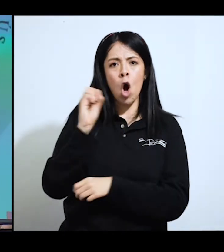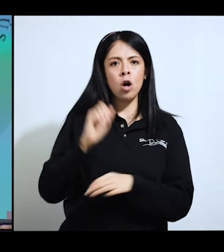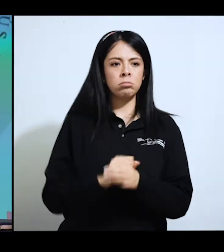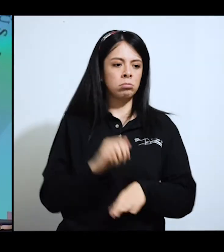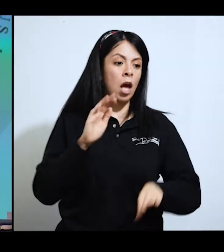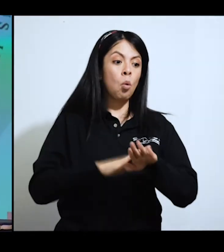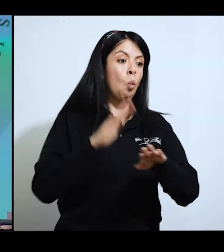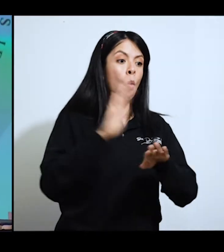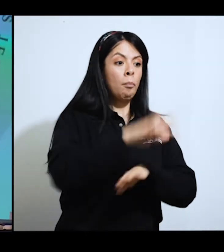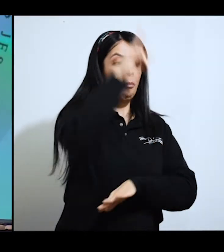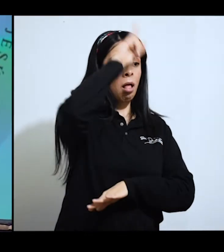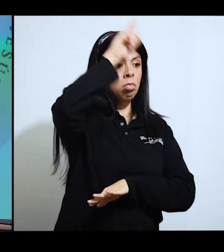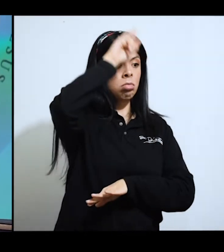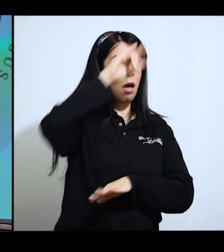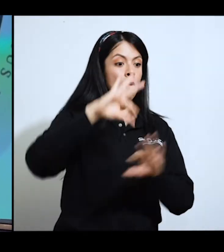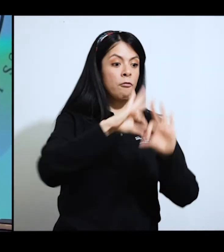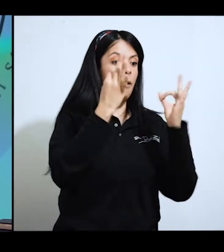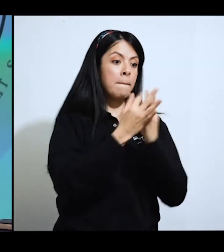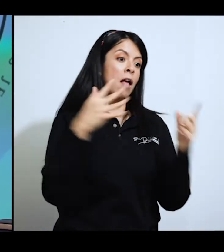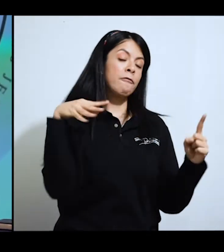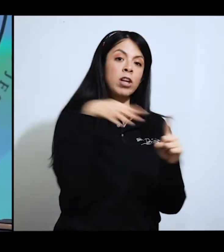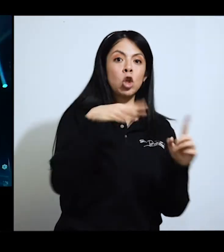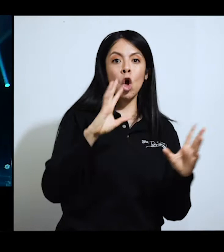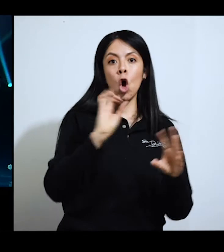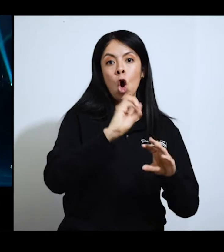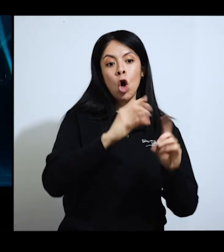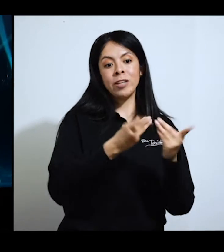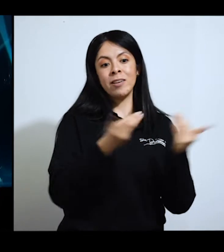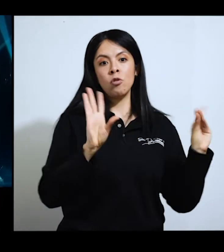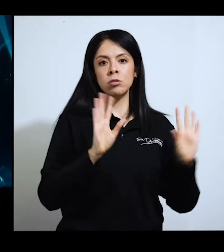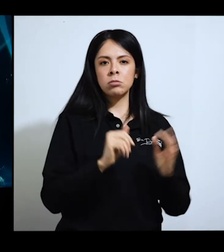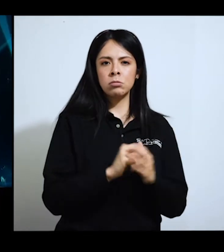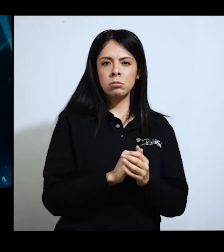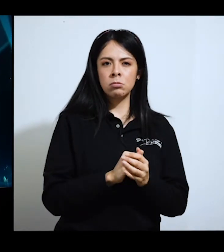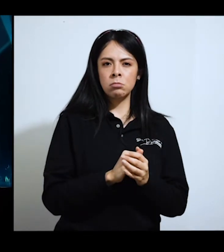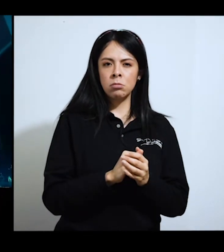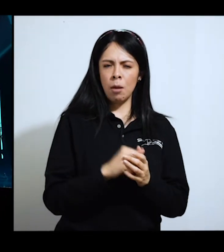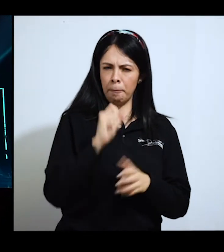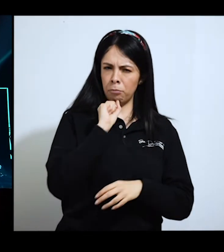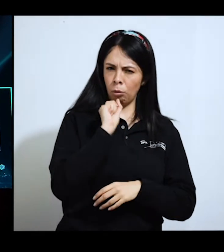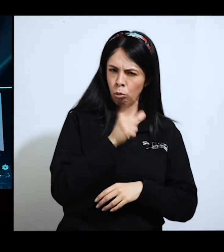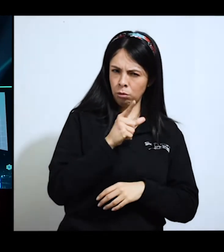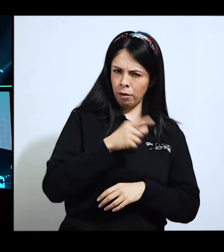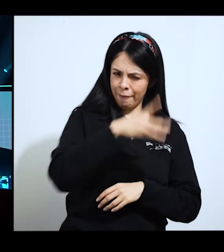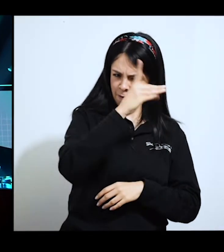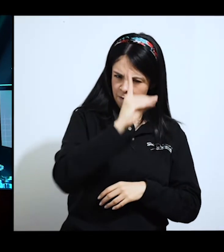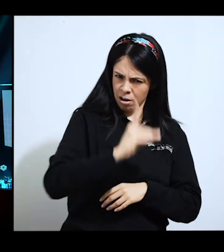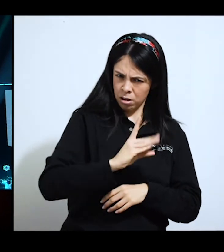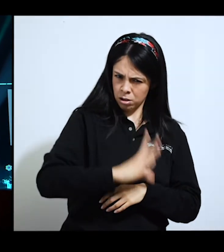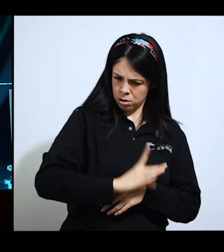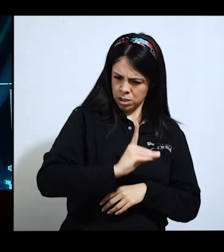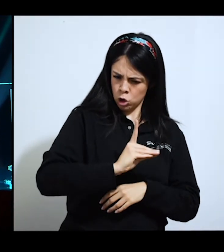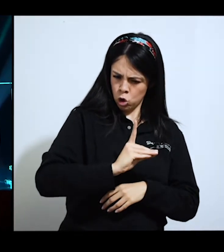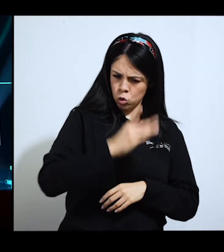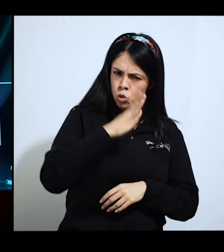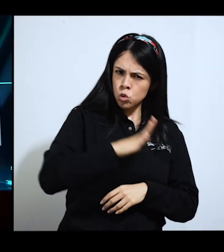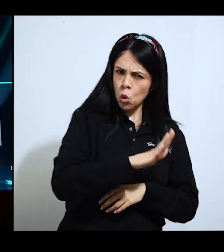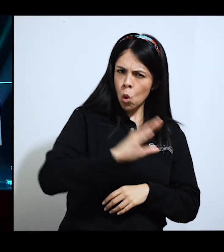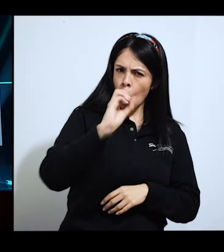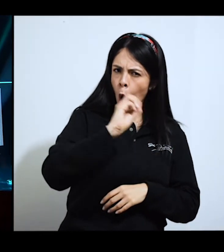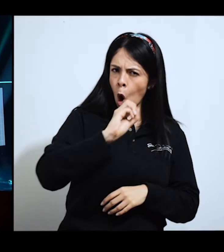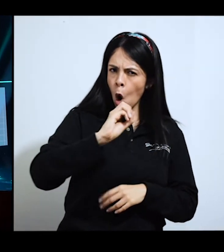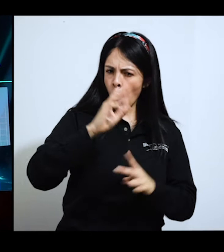carne? ¿O el diablo fue el que destruyó nuestro matrimonio? ¿Sería el diablo realmente? ¿O